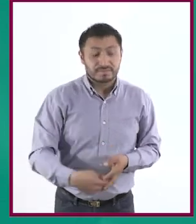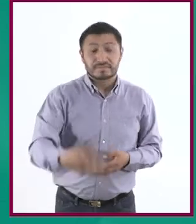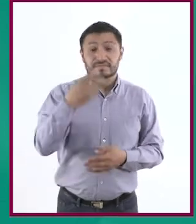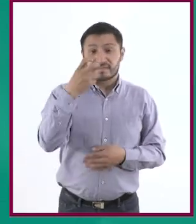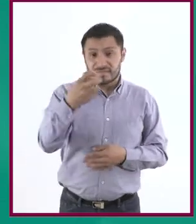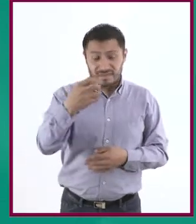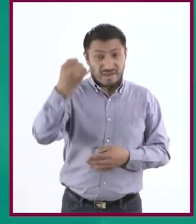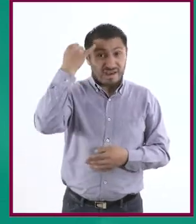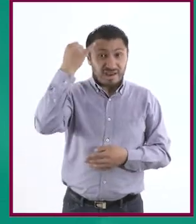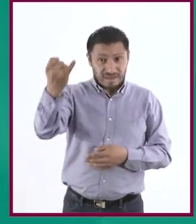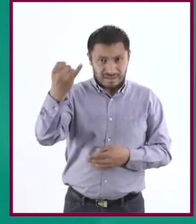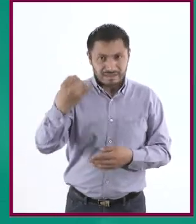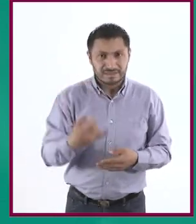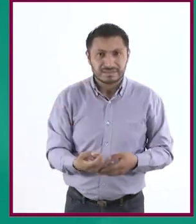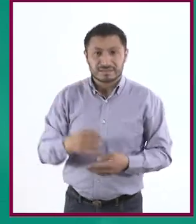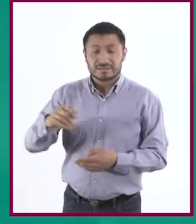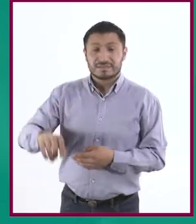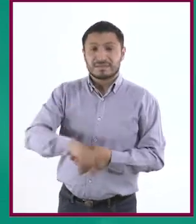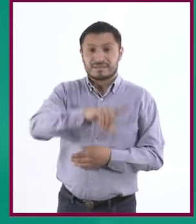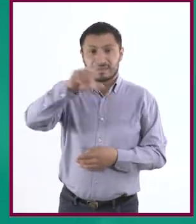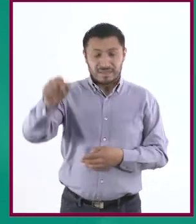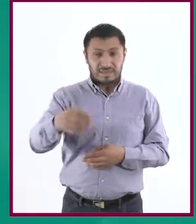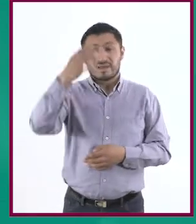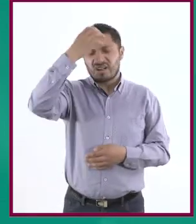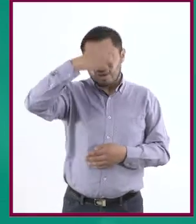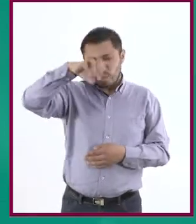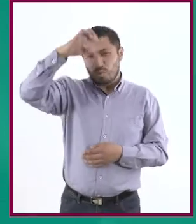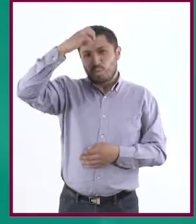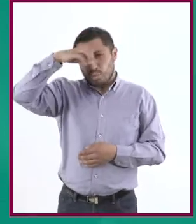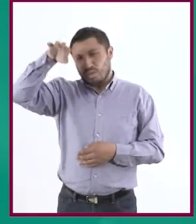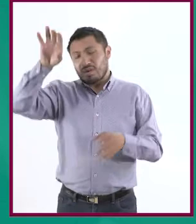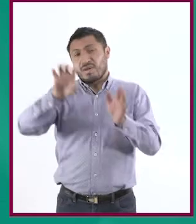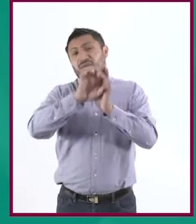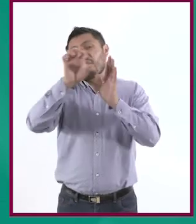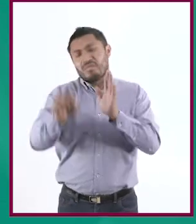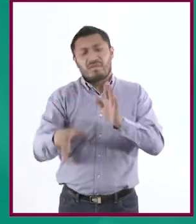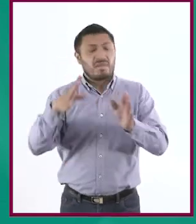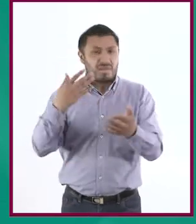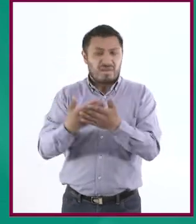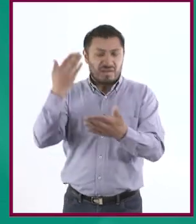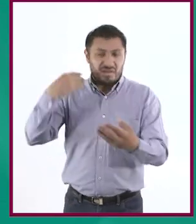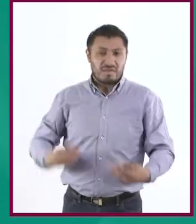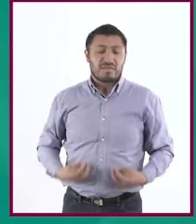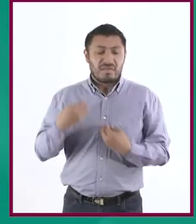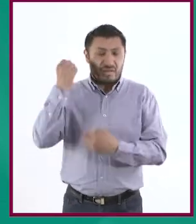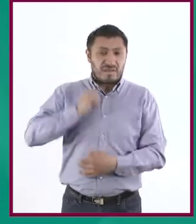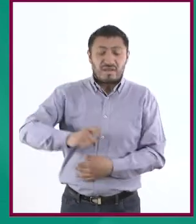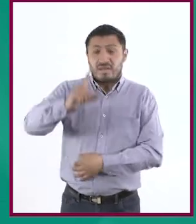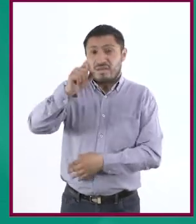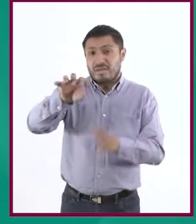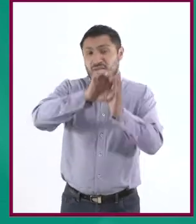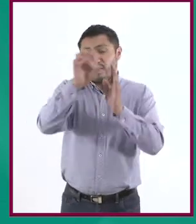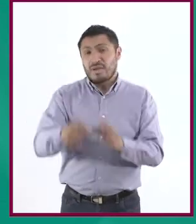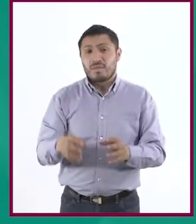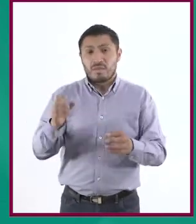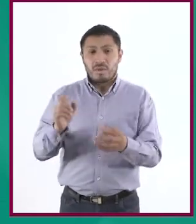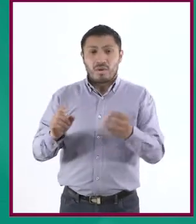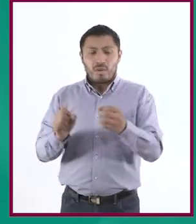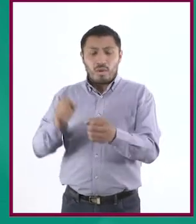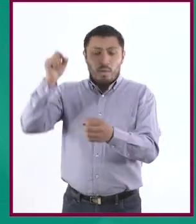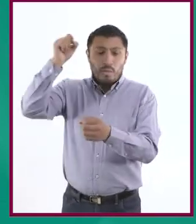Esa idea, después de experiencias como las que se vivieron en el siglo XX, por ejemplo, con la bomba